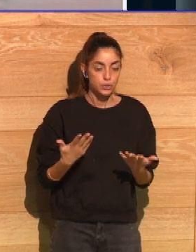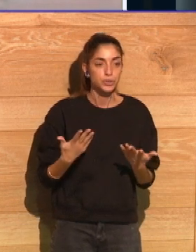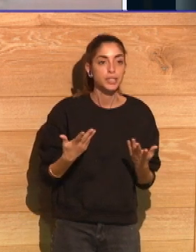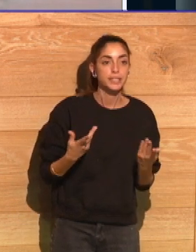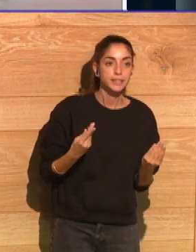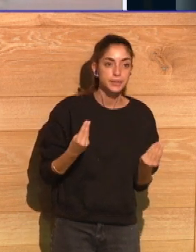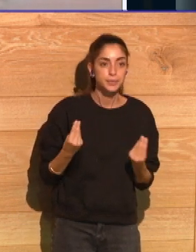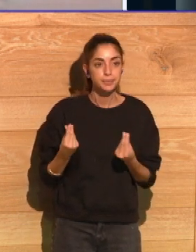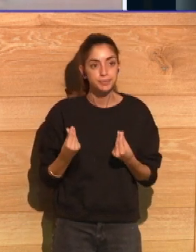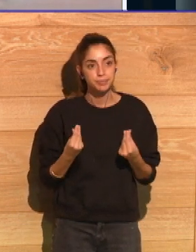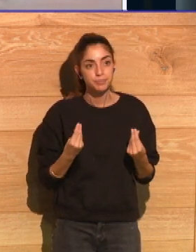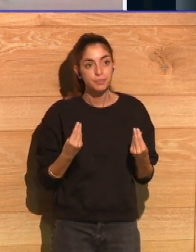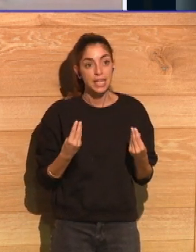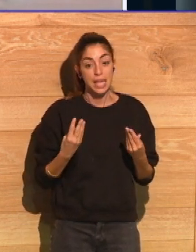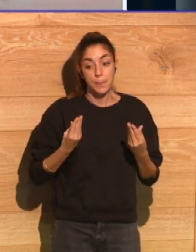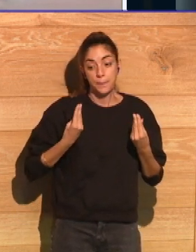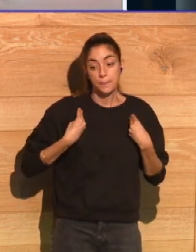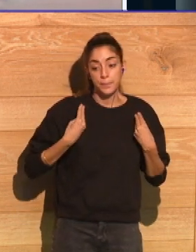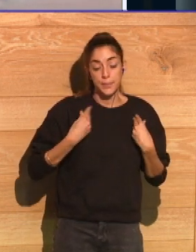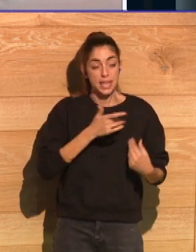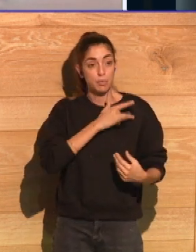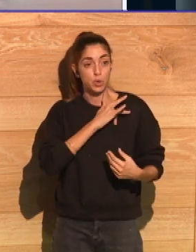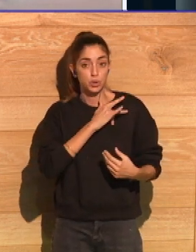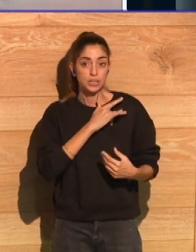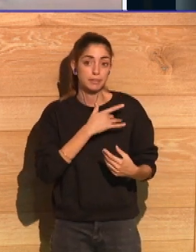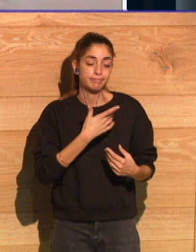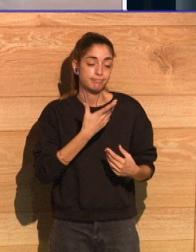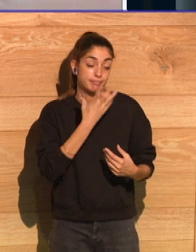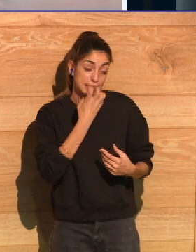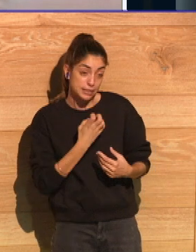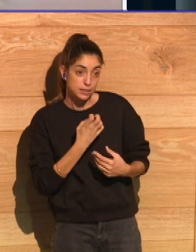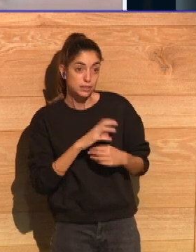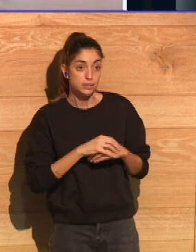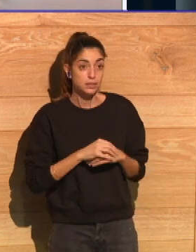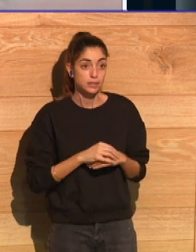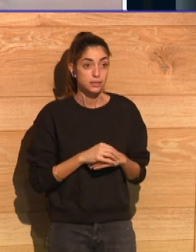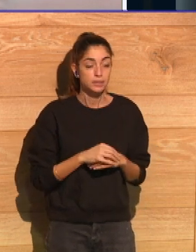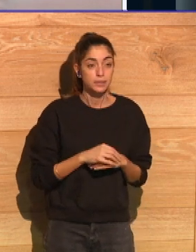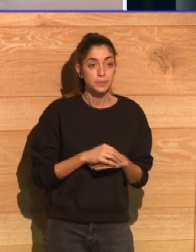realmente, bueno, tuvo una vida amorosa un poco triste también, porque